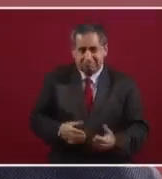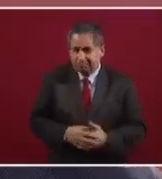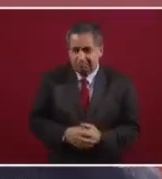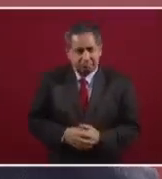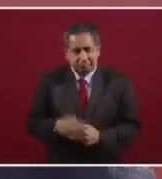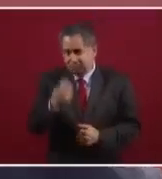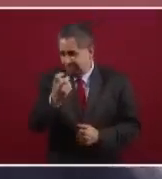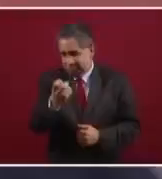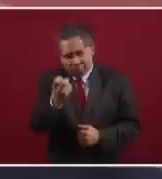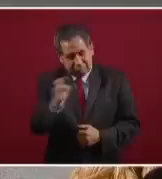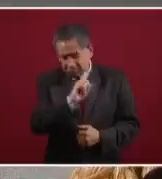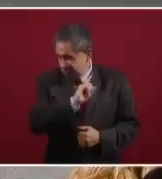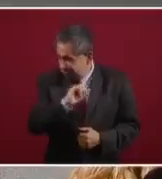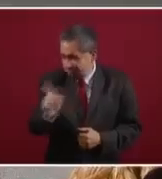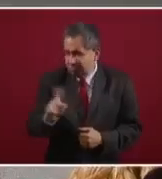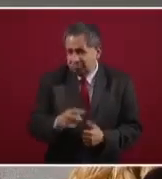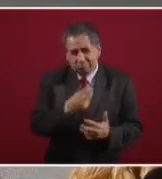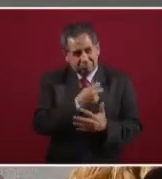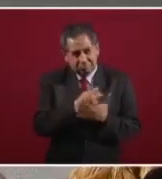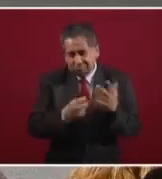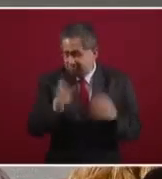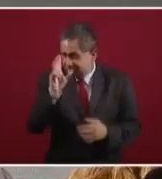Así no es la cosa.